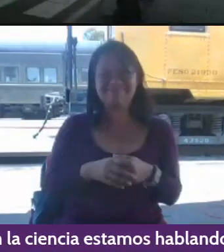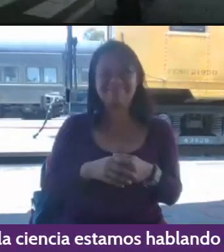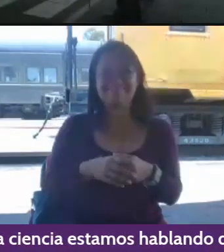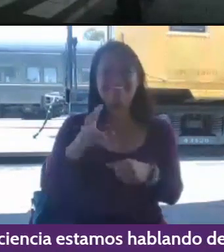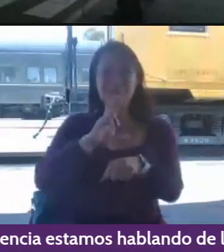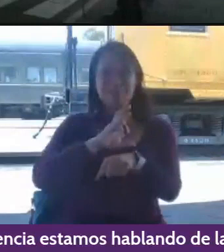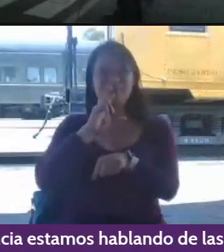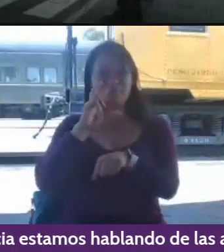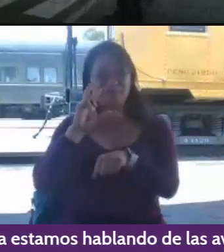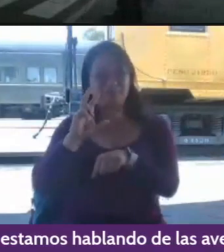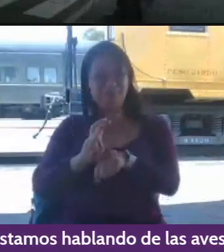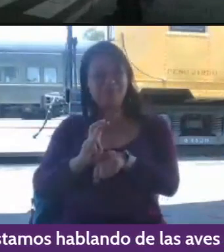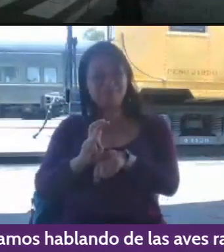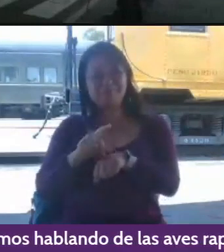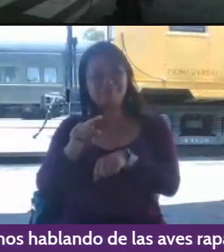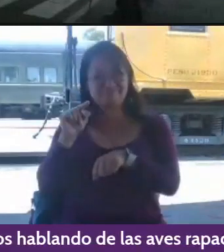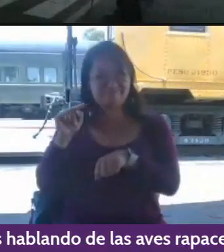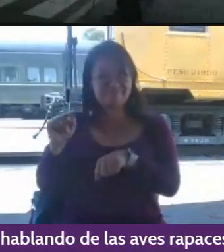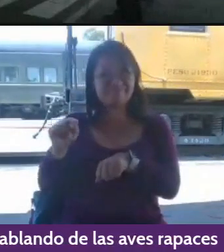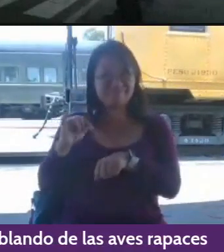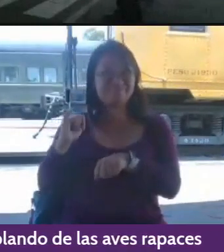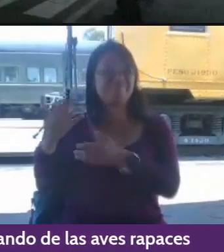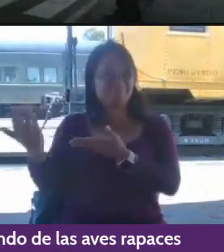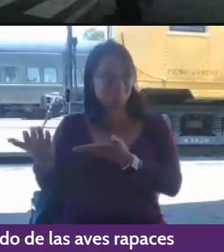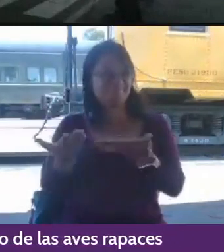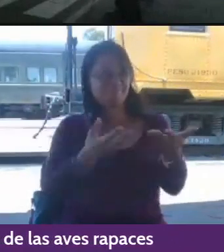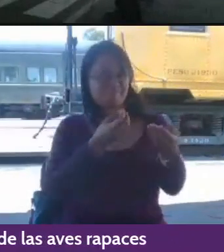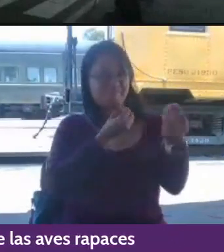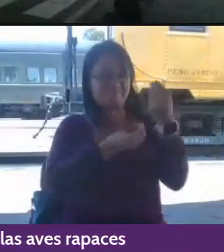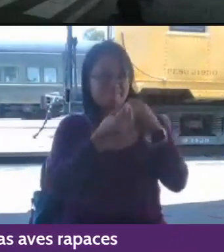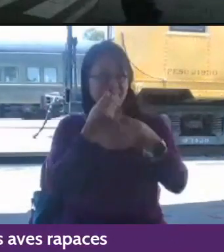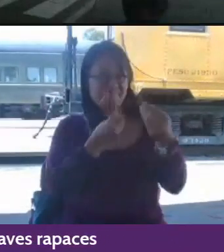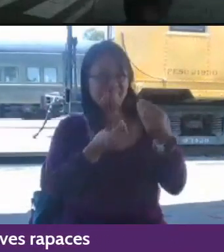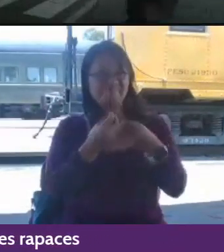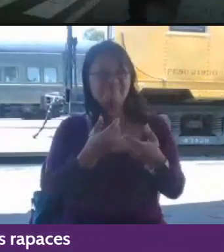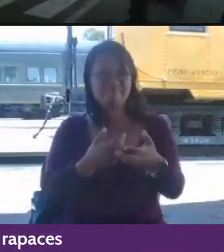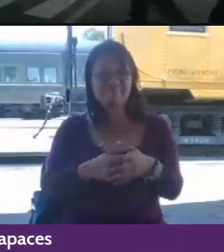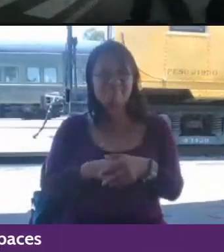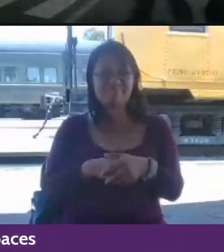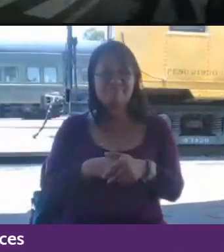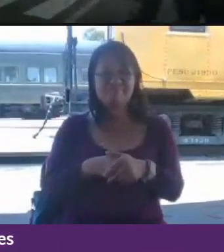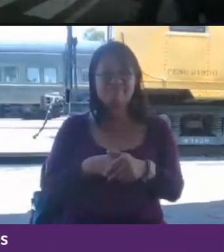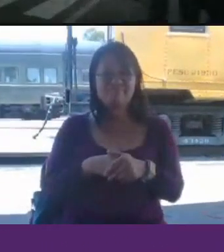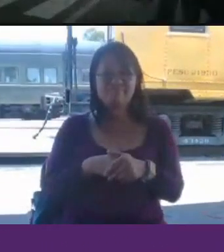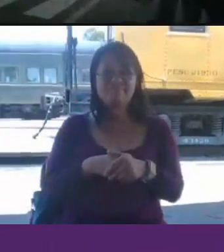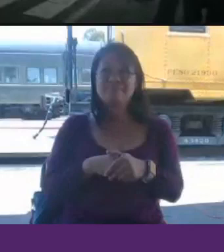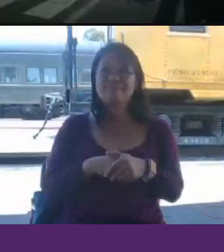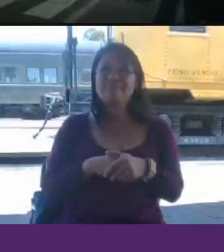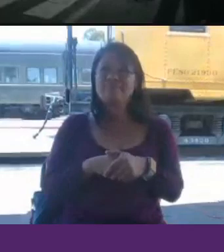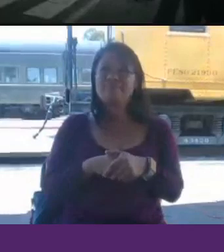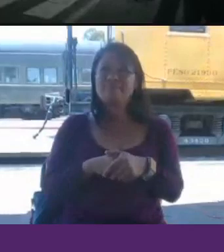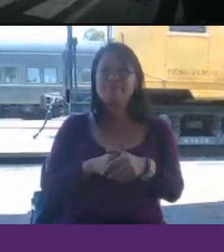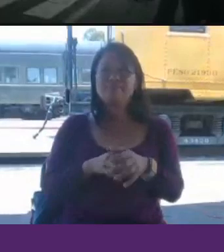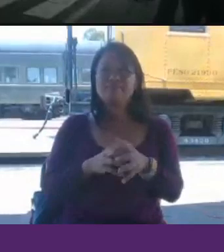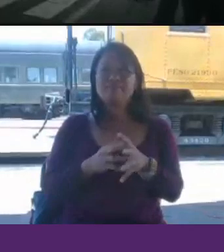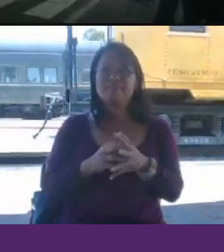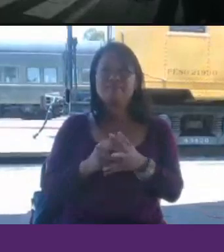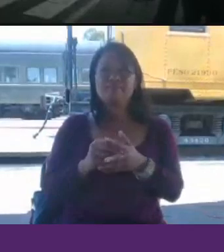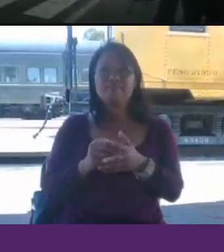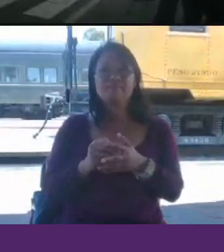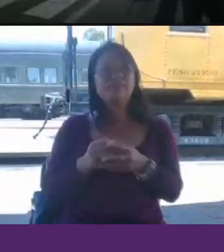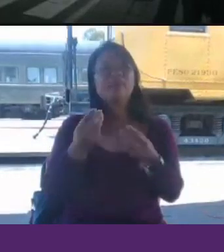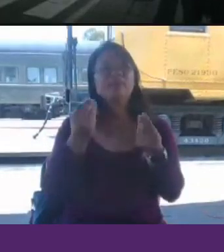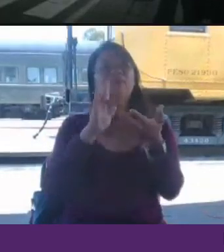el macho le llevaba alimento y era la forma de cortejar. La batería. ¿Sale? Pues va.